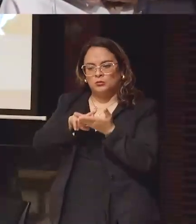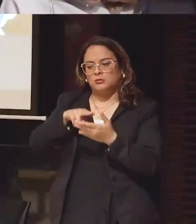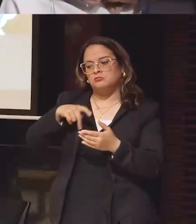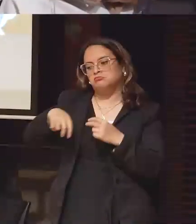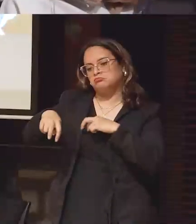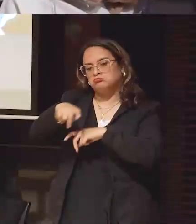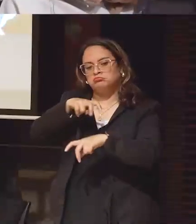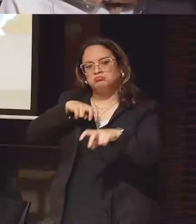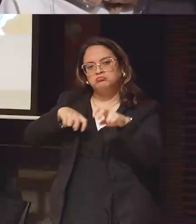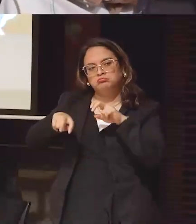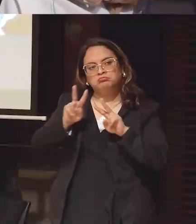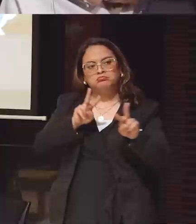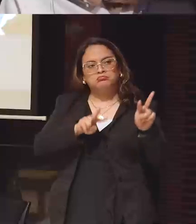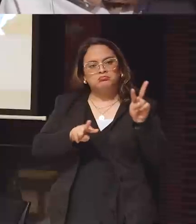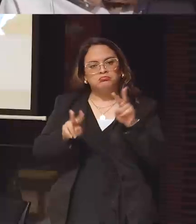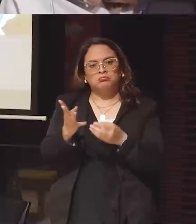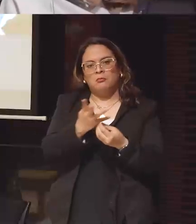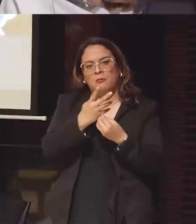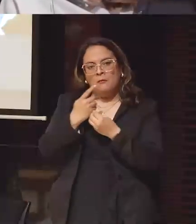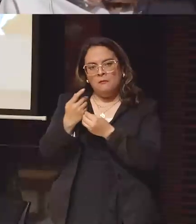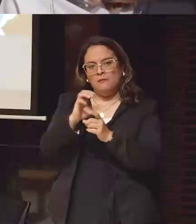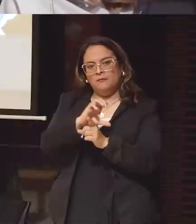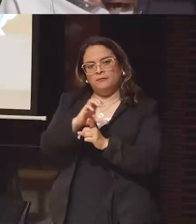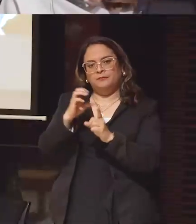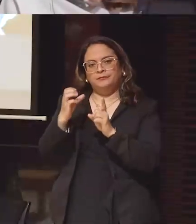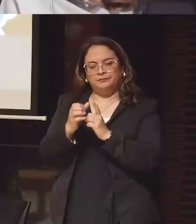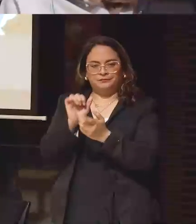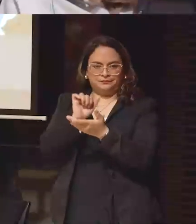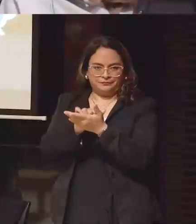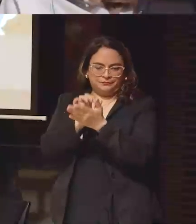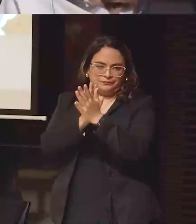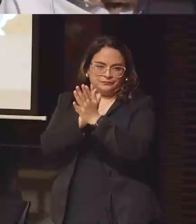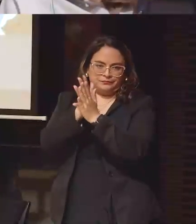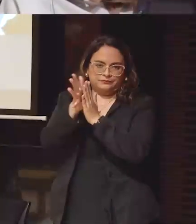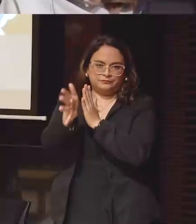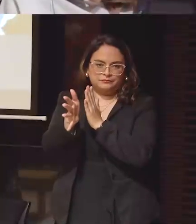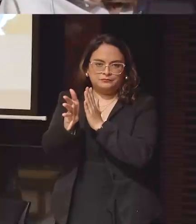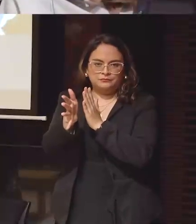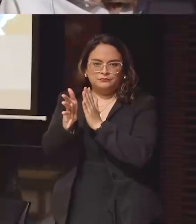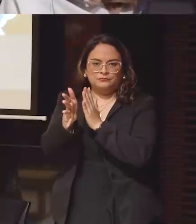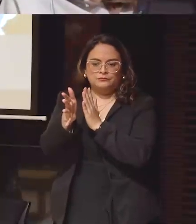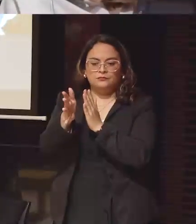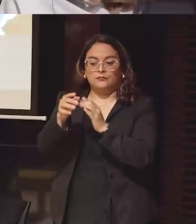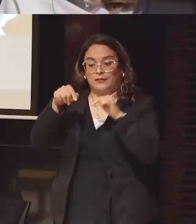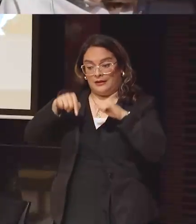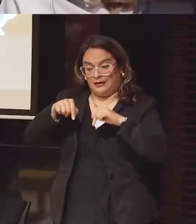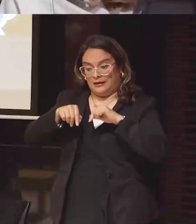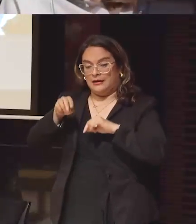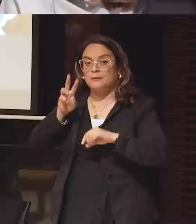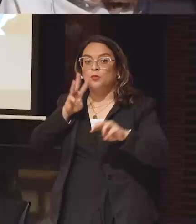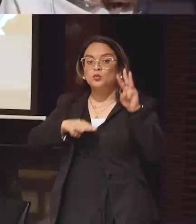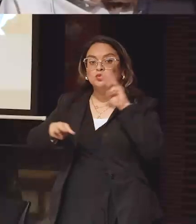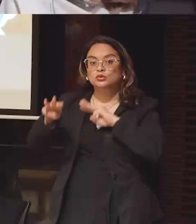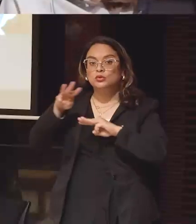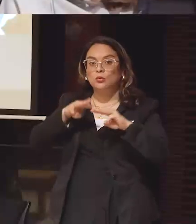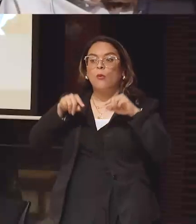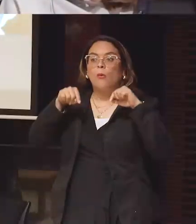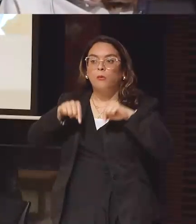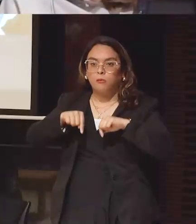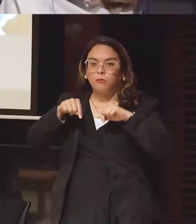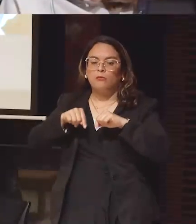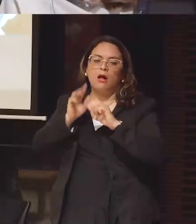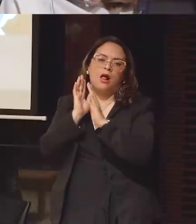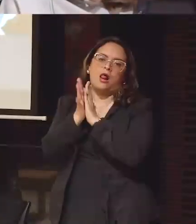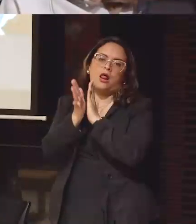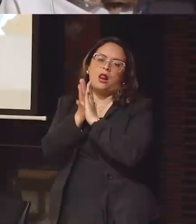y a disfrutar de arte y cultura, y me quedo ahí. Porque en el Miguel Urrutia hay una charla. De pronto no me